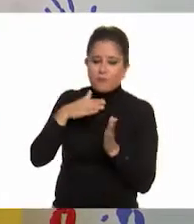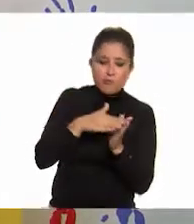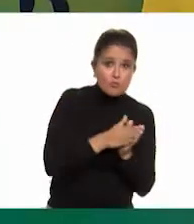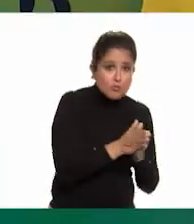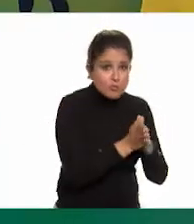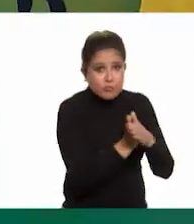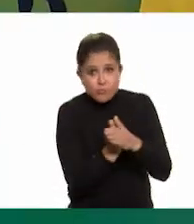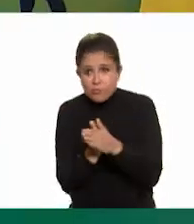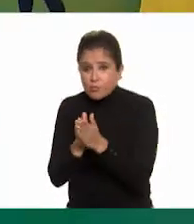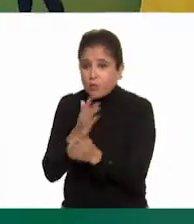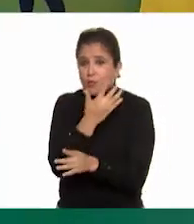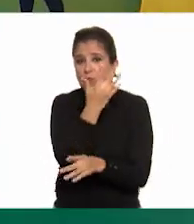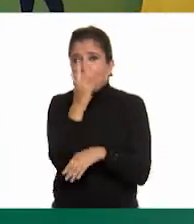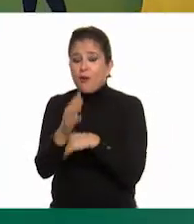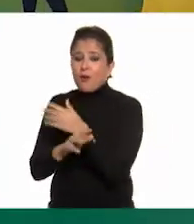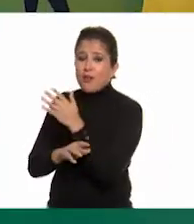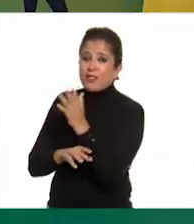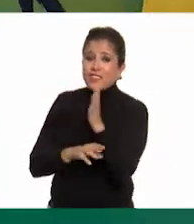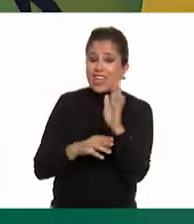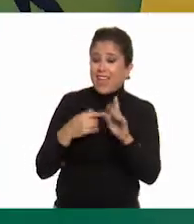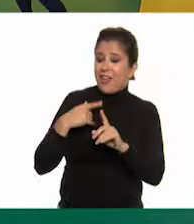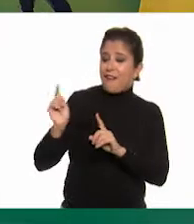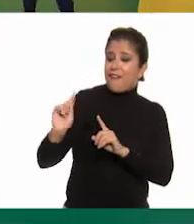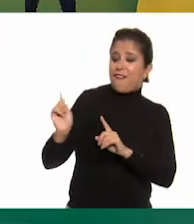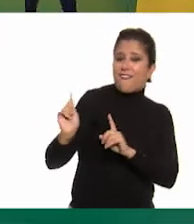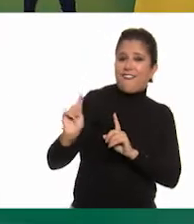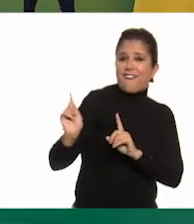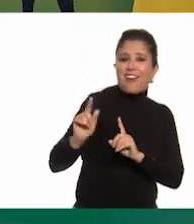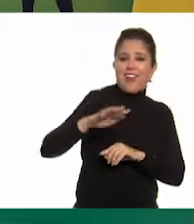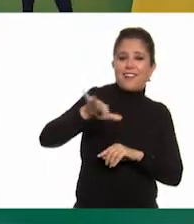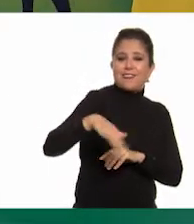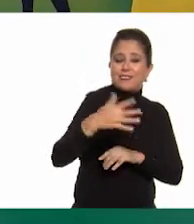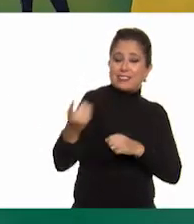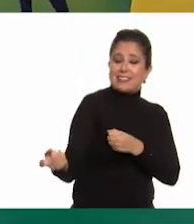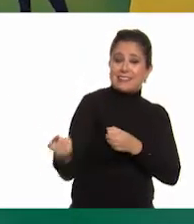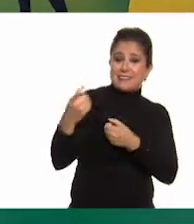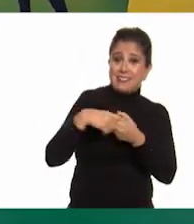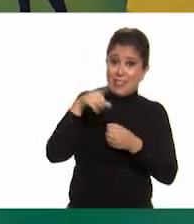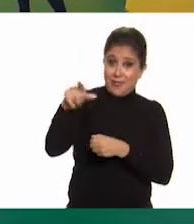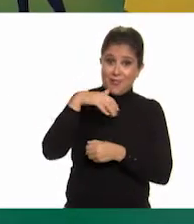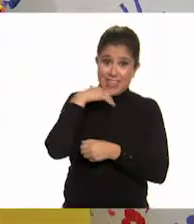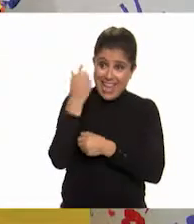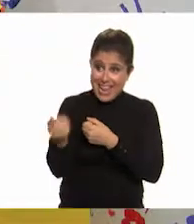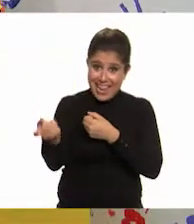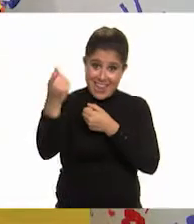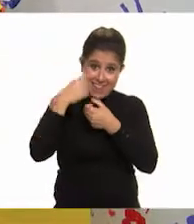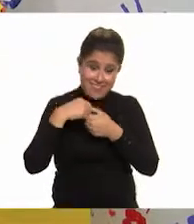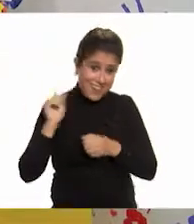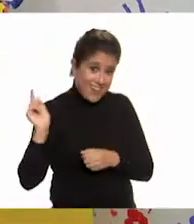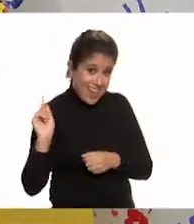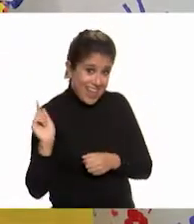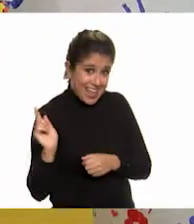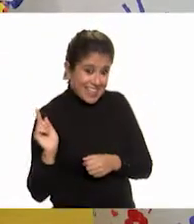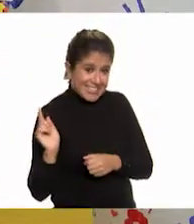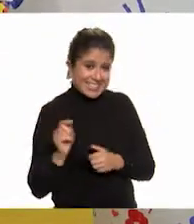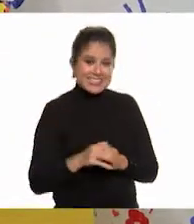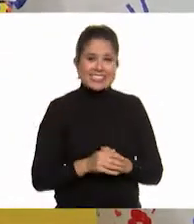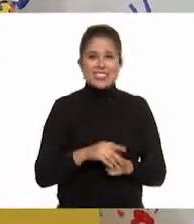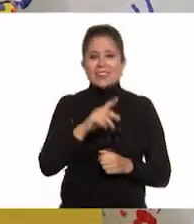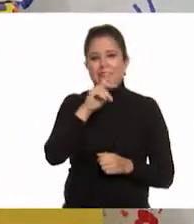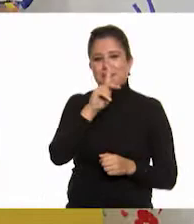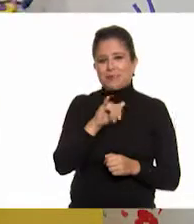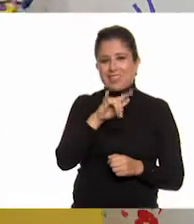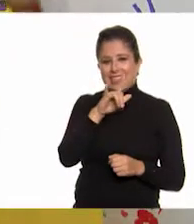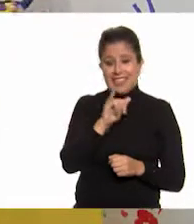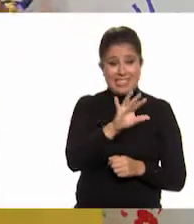el bosque buscando una parte de su cola. ¿Quiere ser usted una parte de mi cola? Y Pili, si